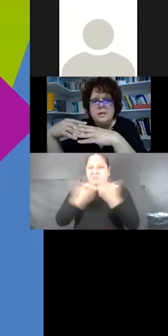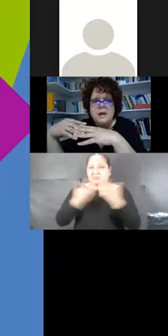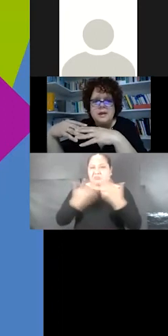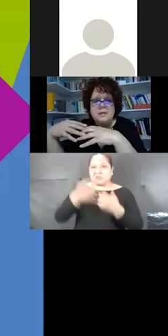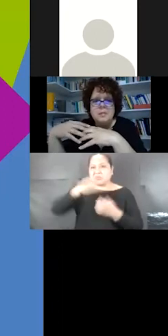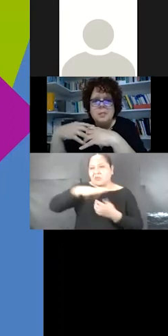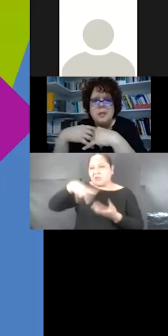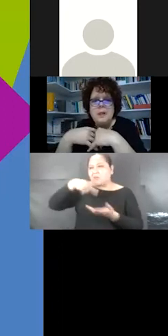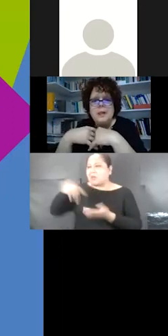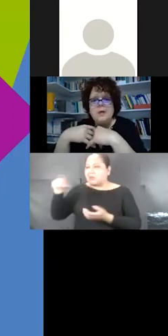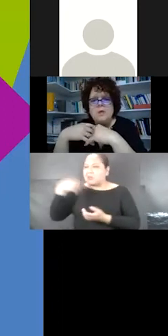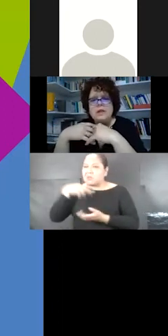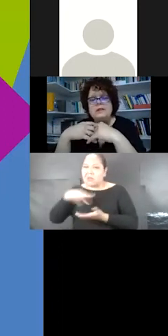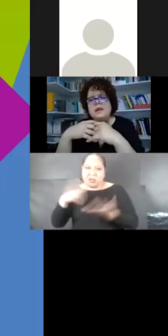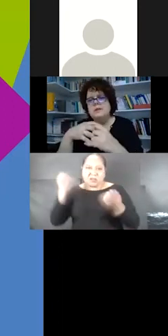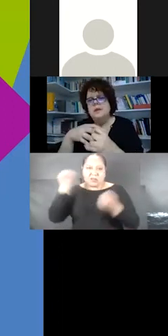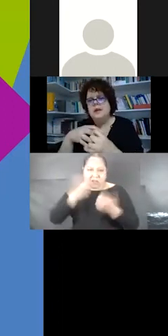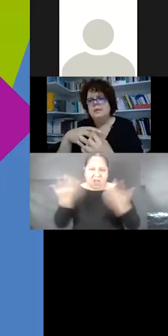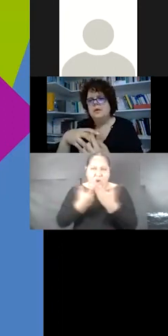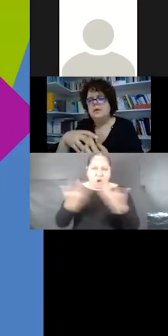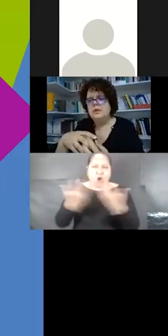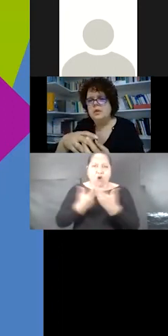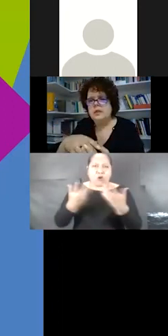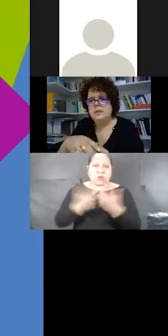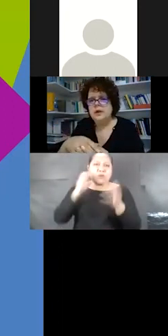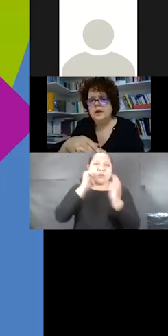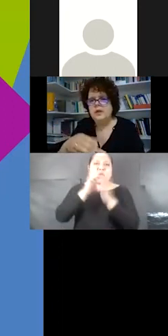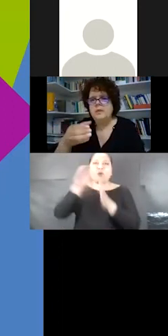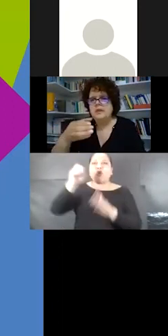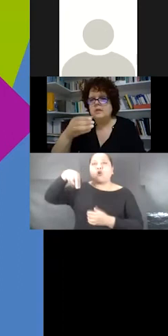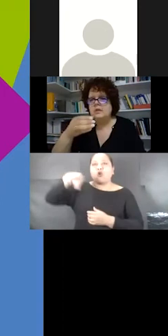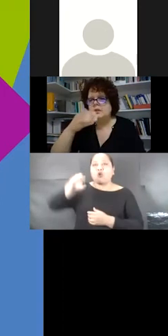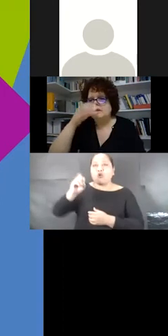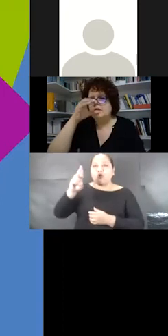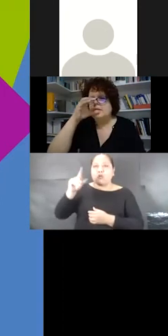ella baila. La concordancia es, por ejemplo, si yo voy a tomar en un